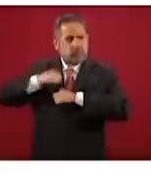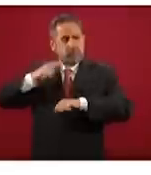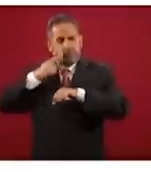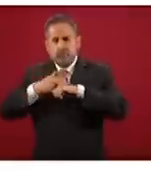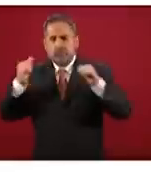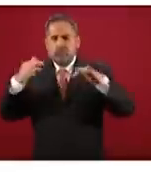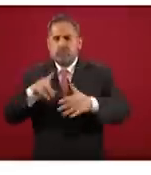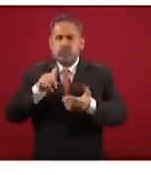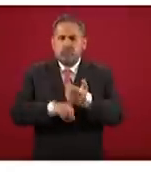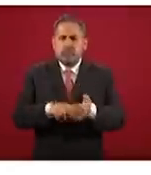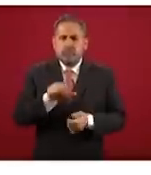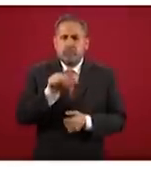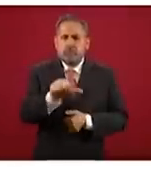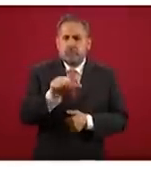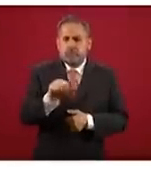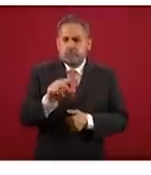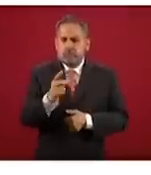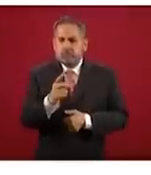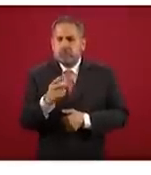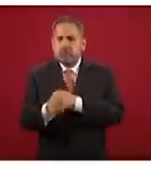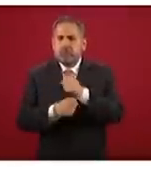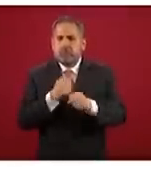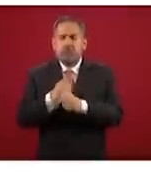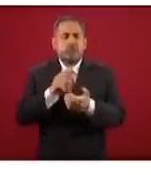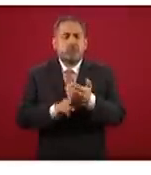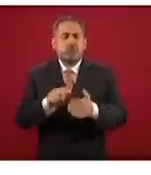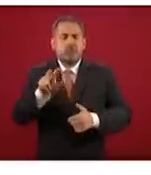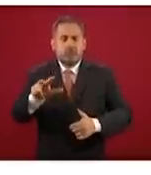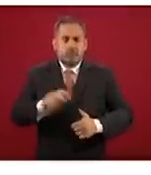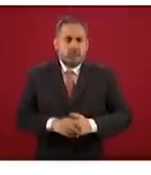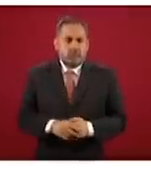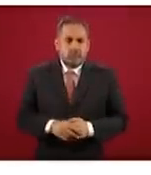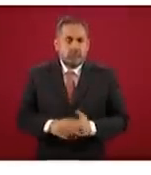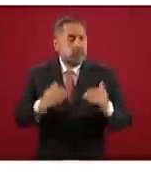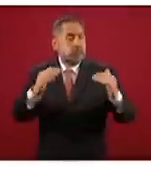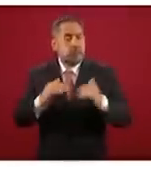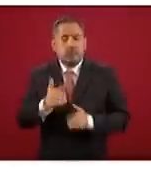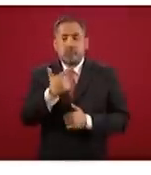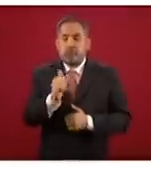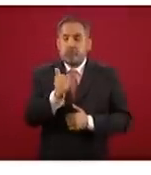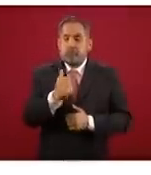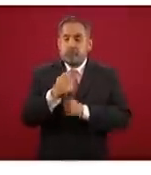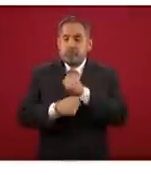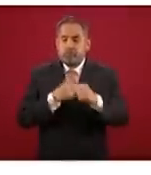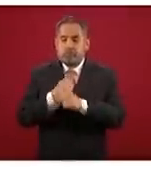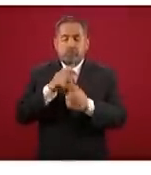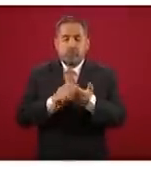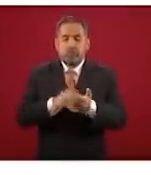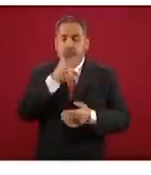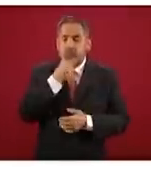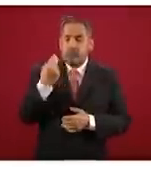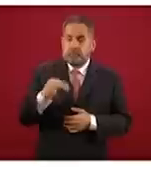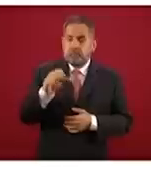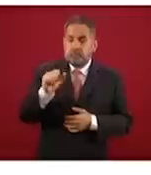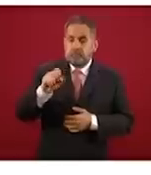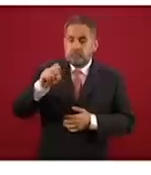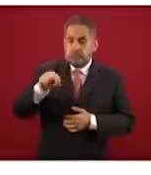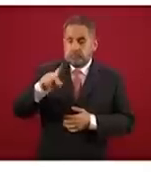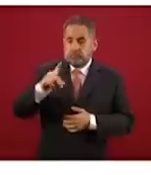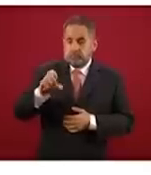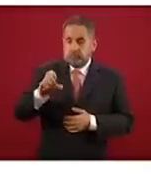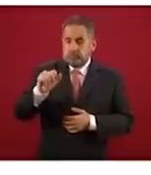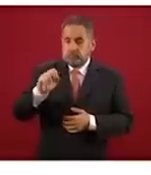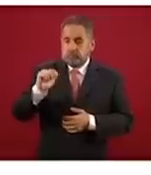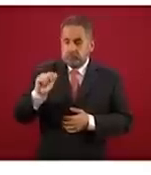el 16 de diciembre de 2018. Y el 7 de agosto de 2019, Enrique del